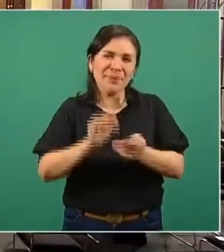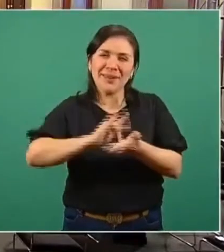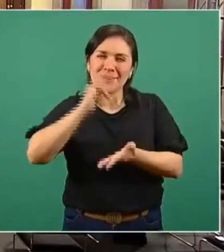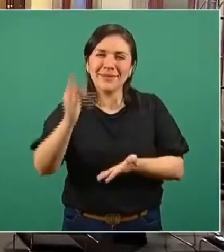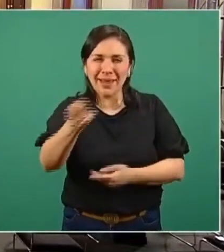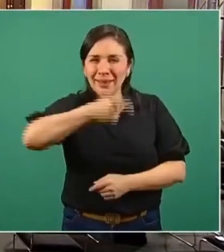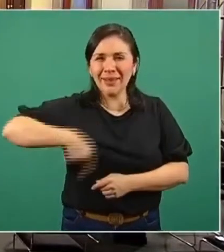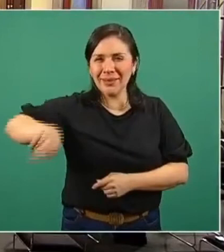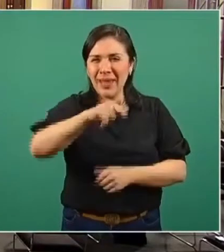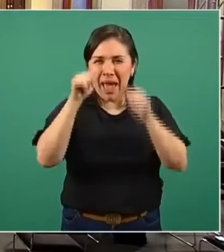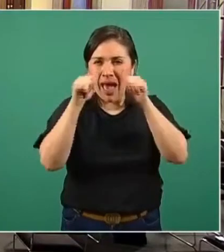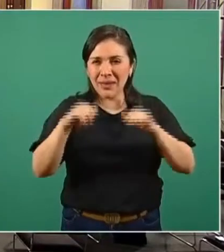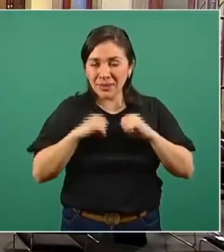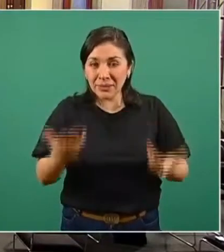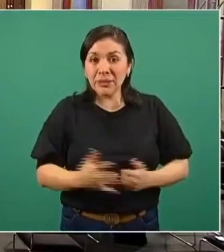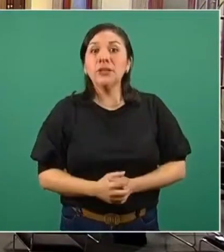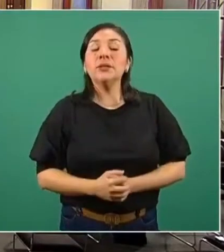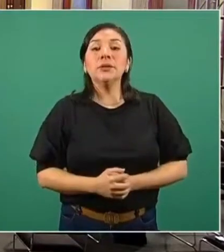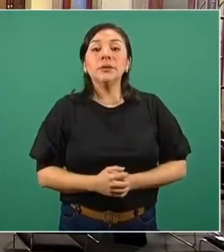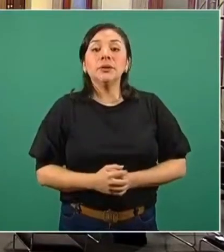por su atención.